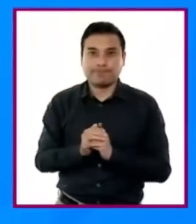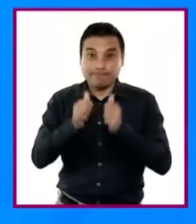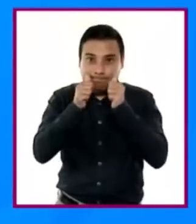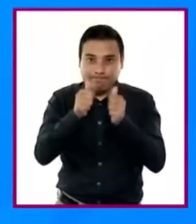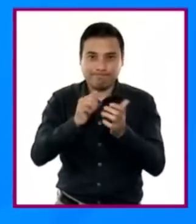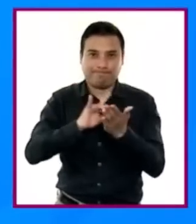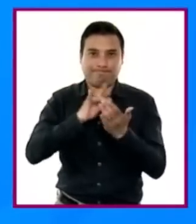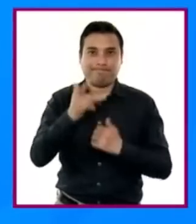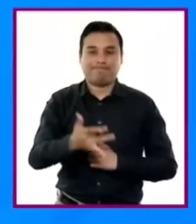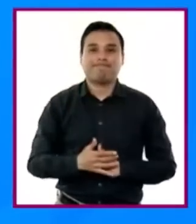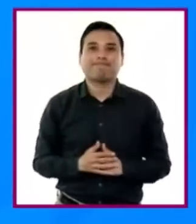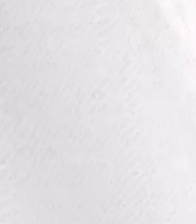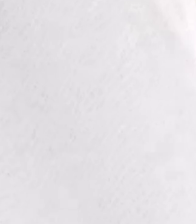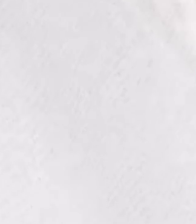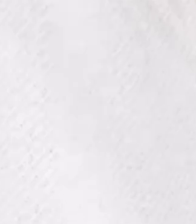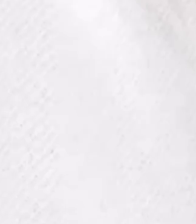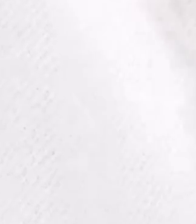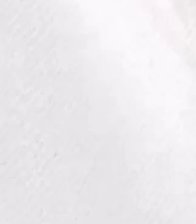atención